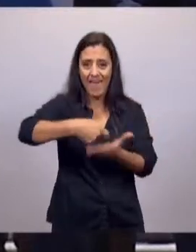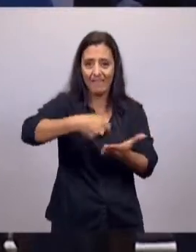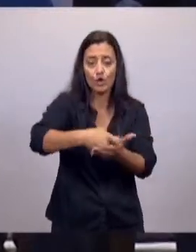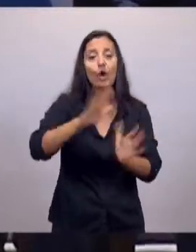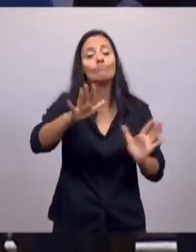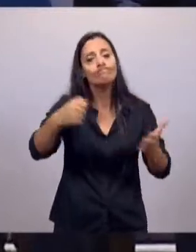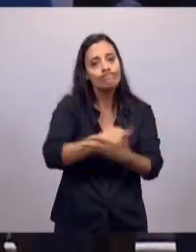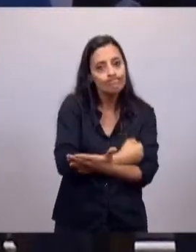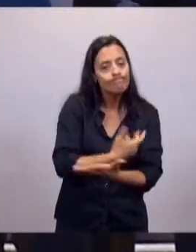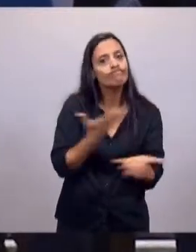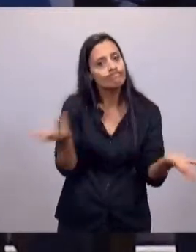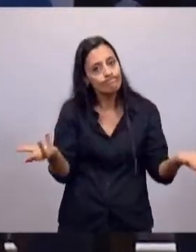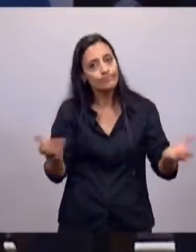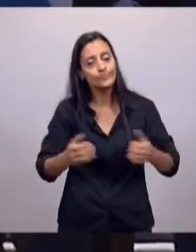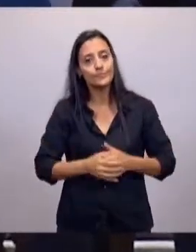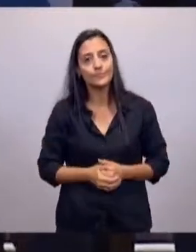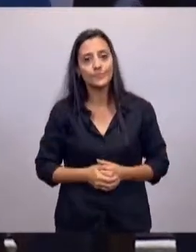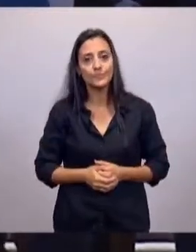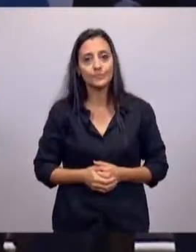lamentablemente,